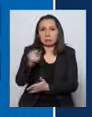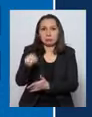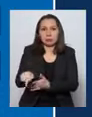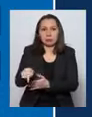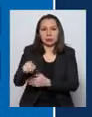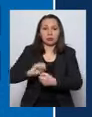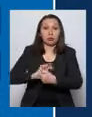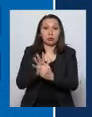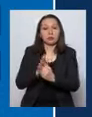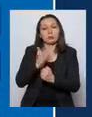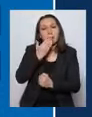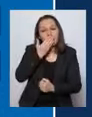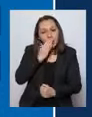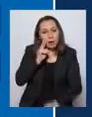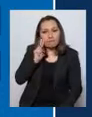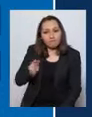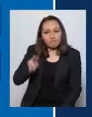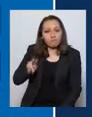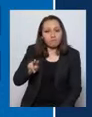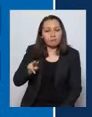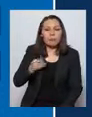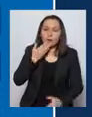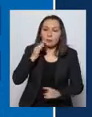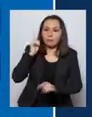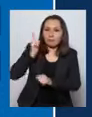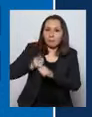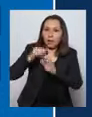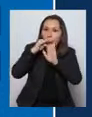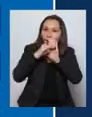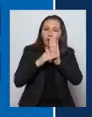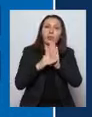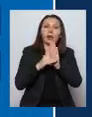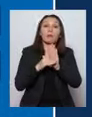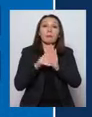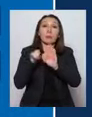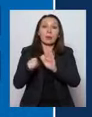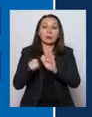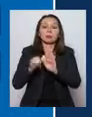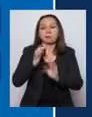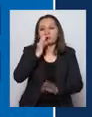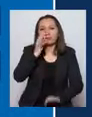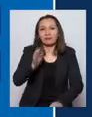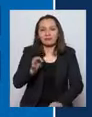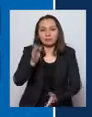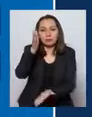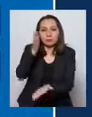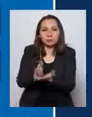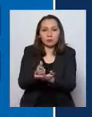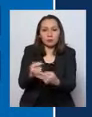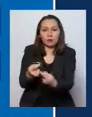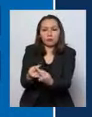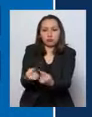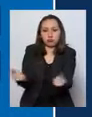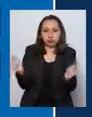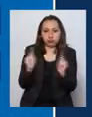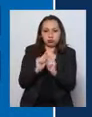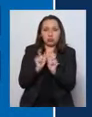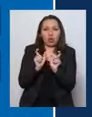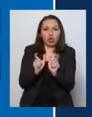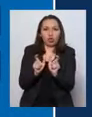parece prudente que dentro de las medidas que estamos anunciando establezcamos un cordón sanitario